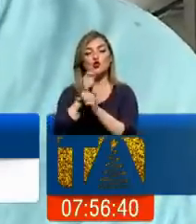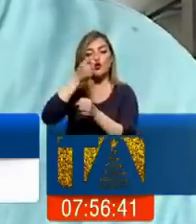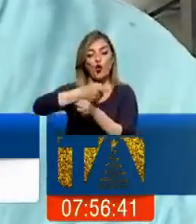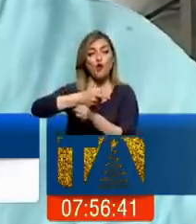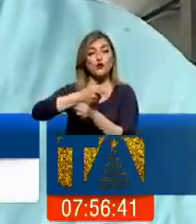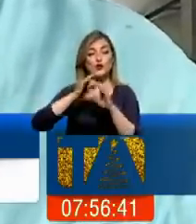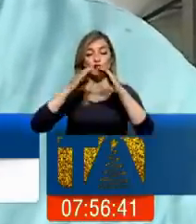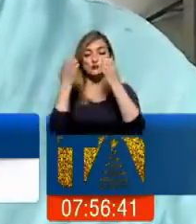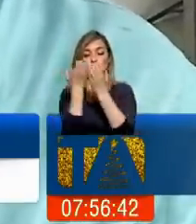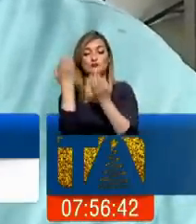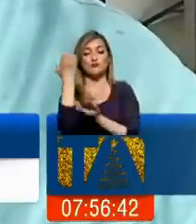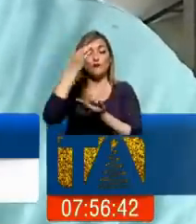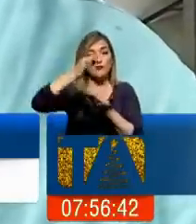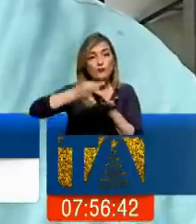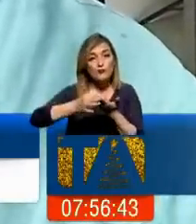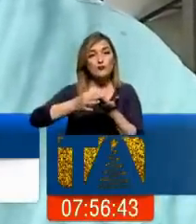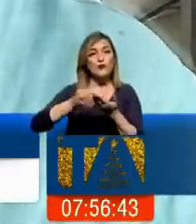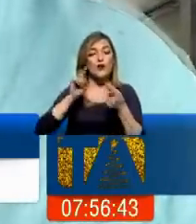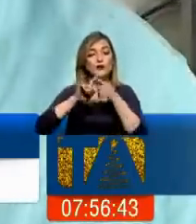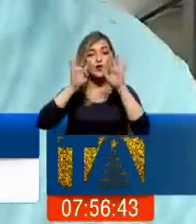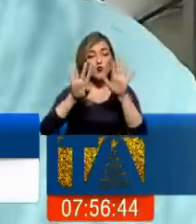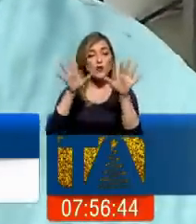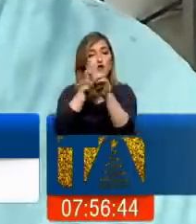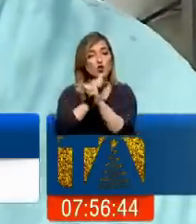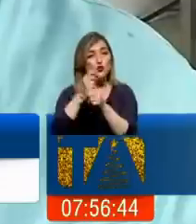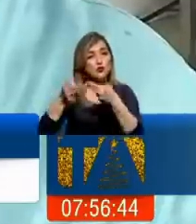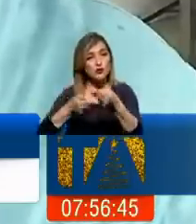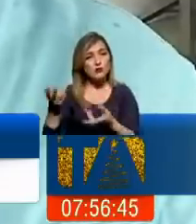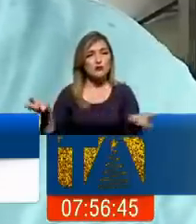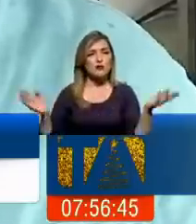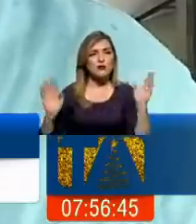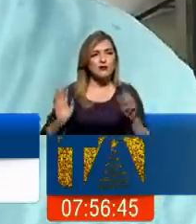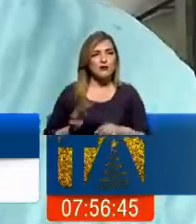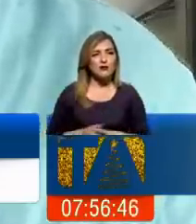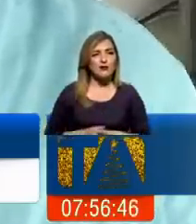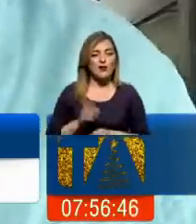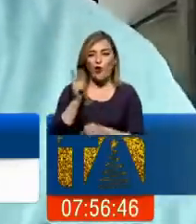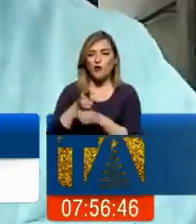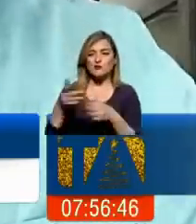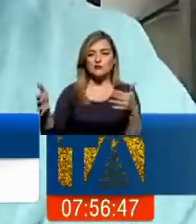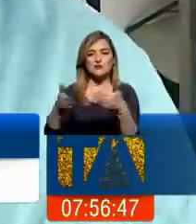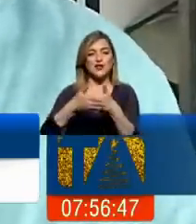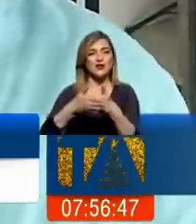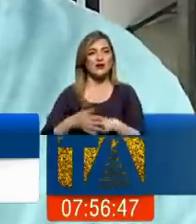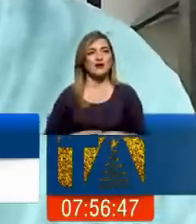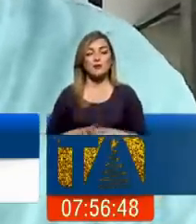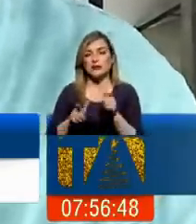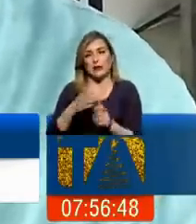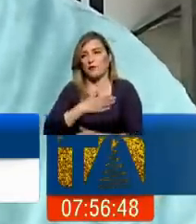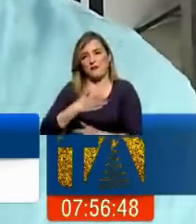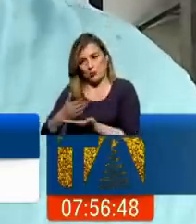disposición del COE cantonal, los negocios hasta las 9 de la noche. Y en ese momento dice que procedieron a cerrar y había que decir a los clientes